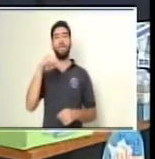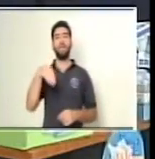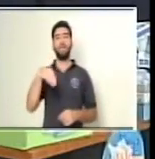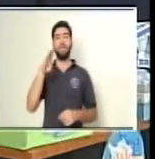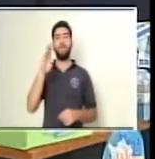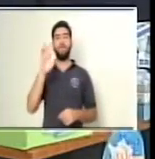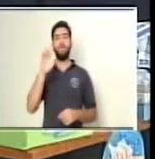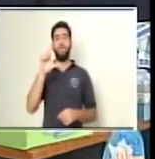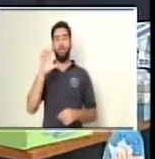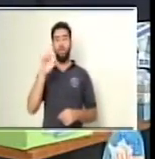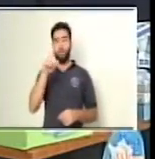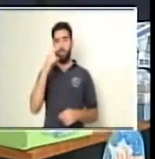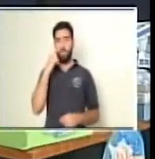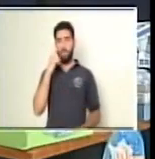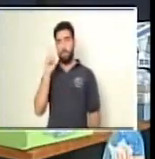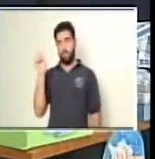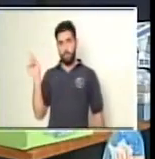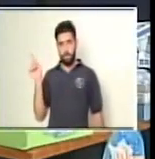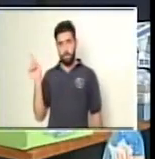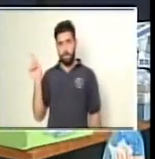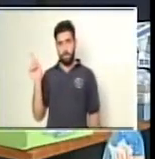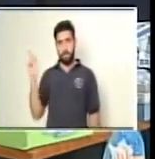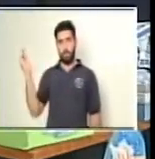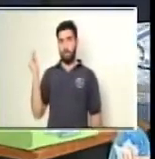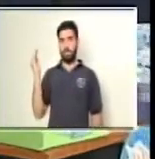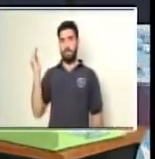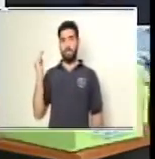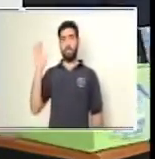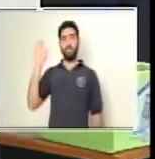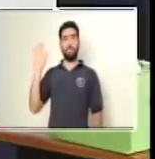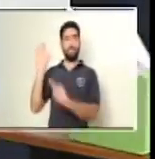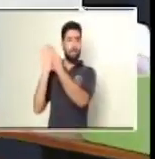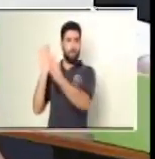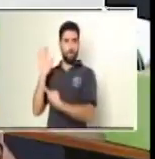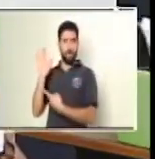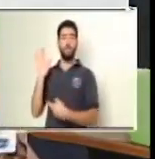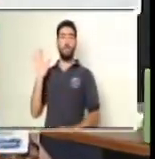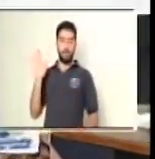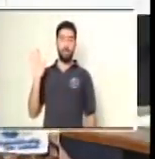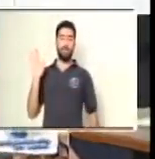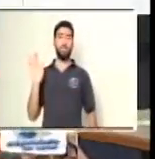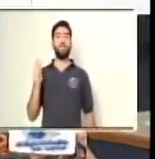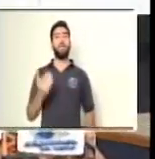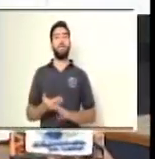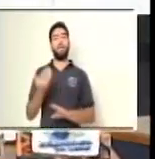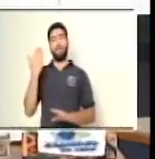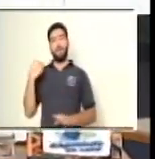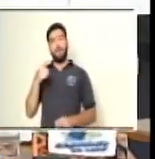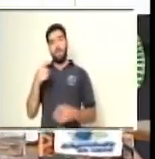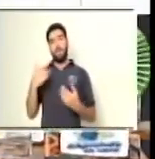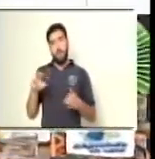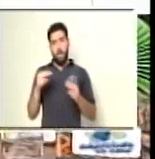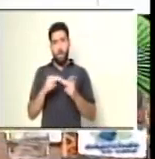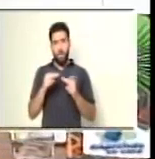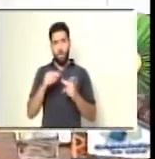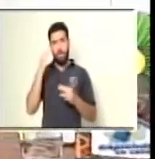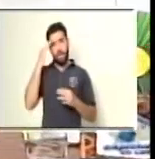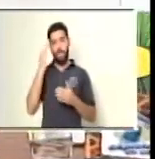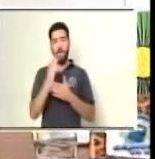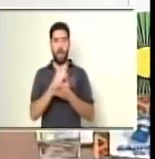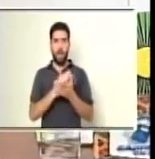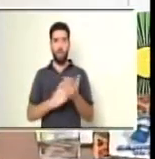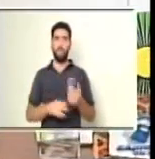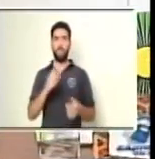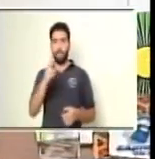preparado de este lado. Dentro de nuestros conocimientos previos, el día de hoy vamos a ver